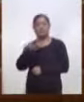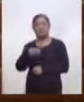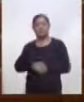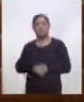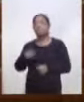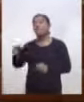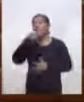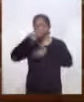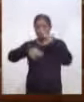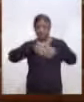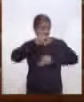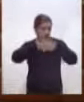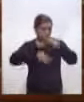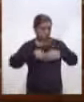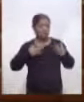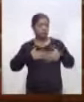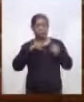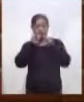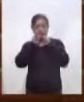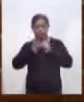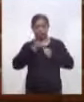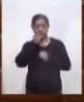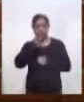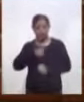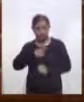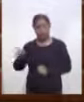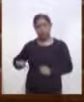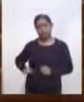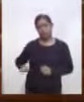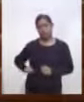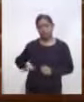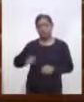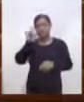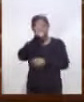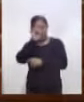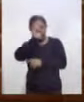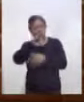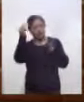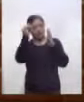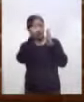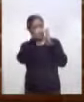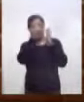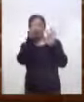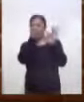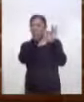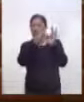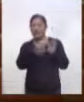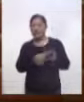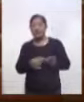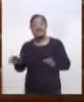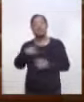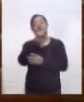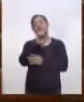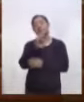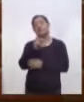dado sugerencias a partir de Secretaría de Salud, a través de SEP, de Secretaría de Educación